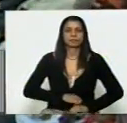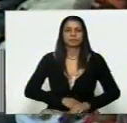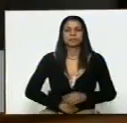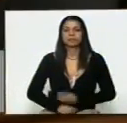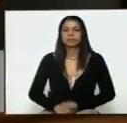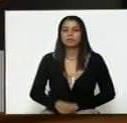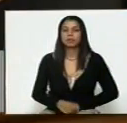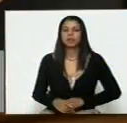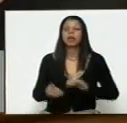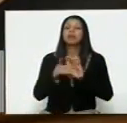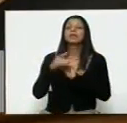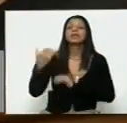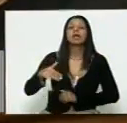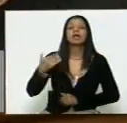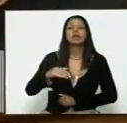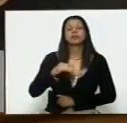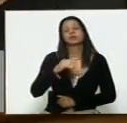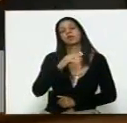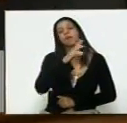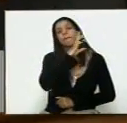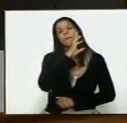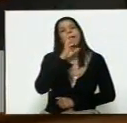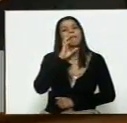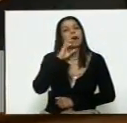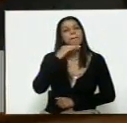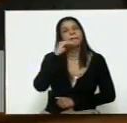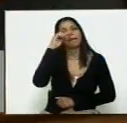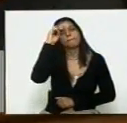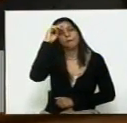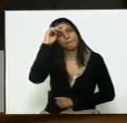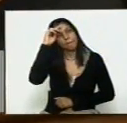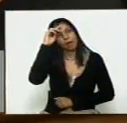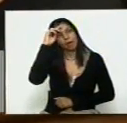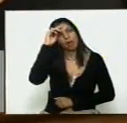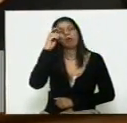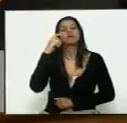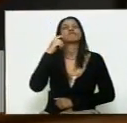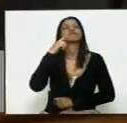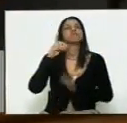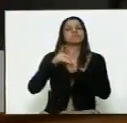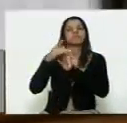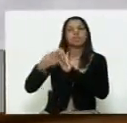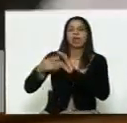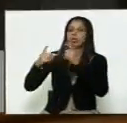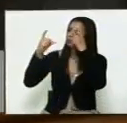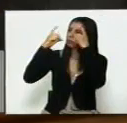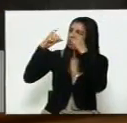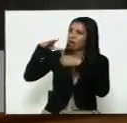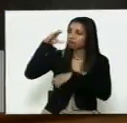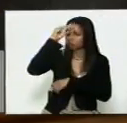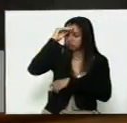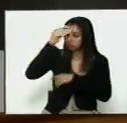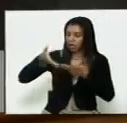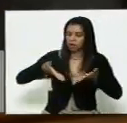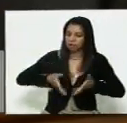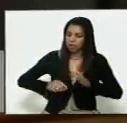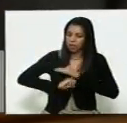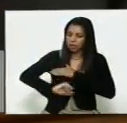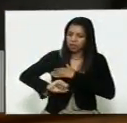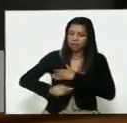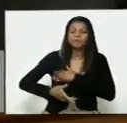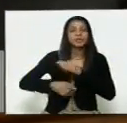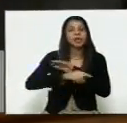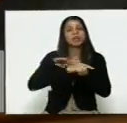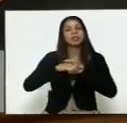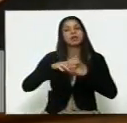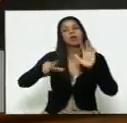Derecho de la mujer y hombre a formarse para la gestación, parto y nacimiento.